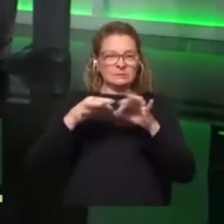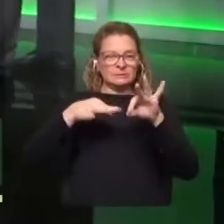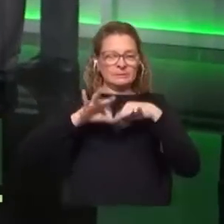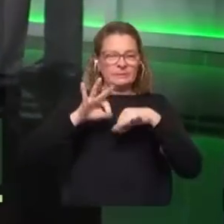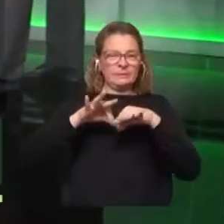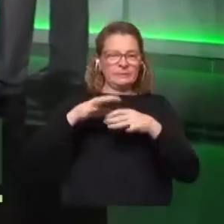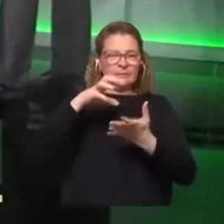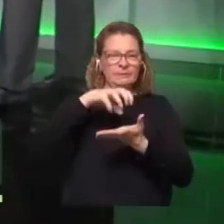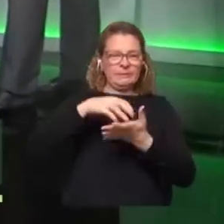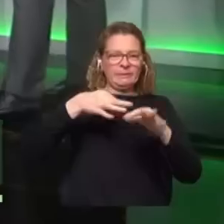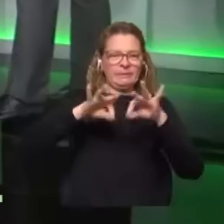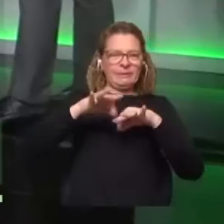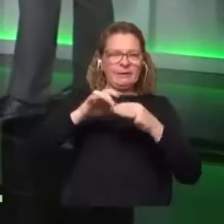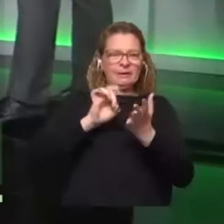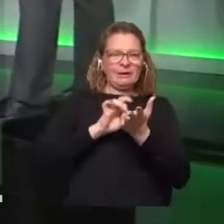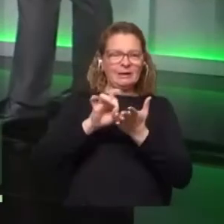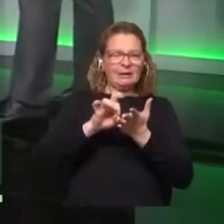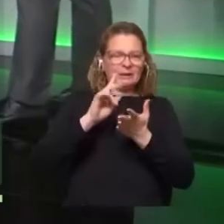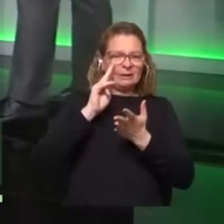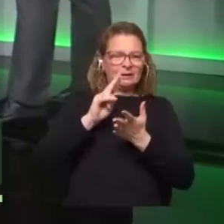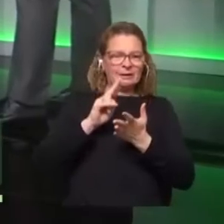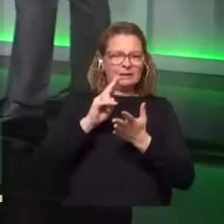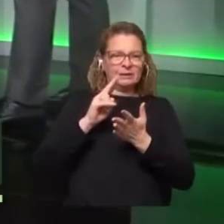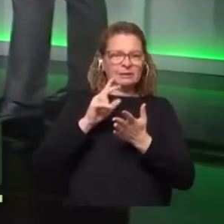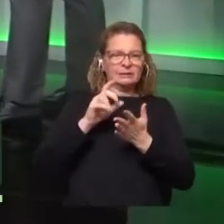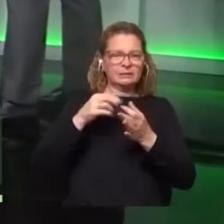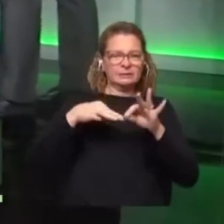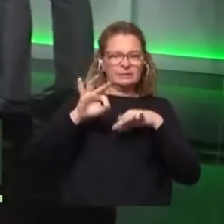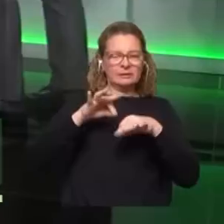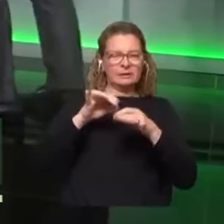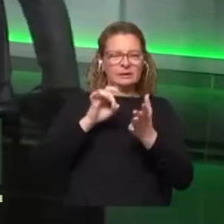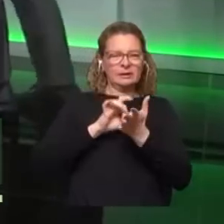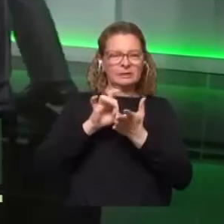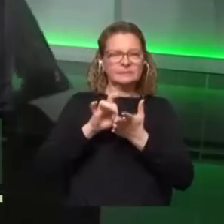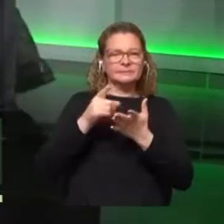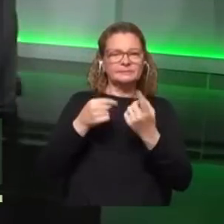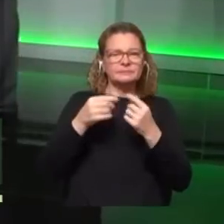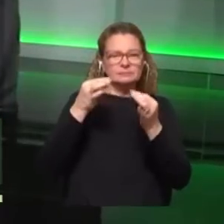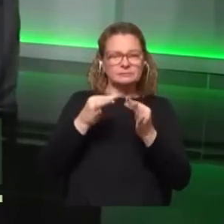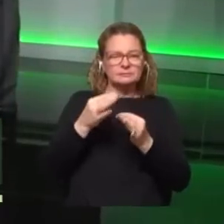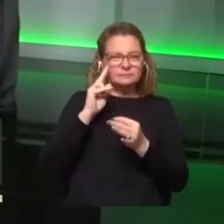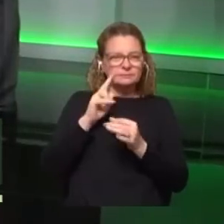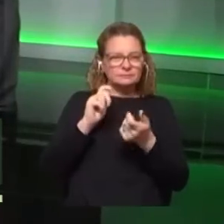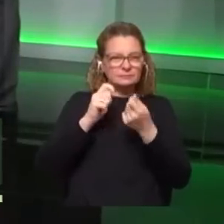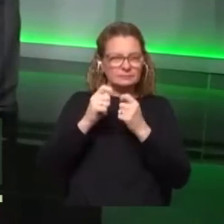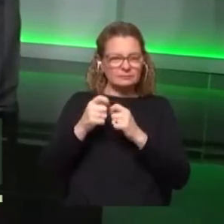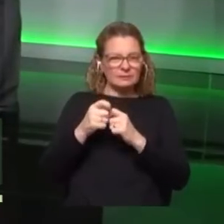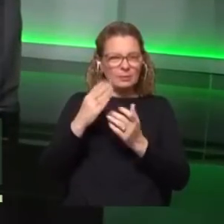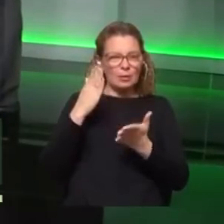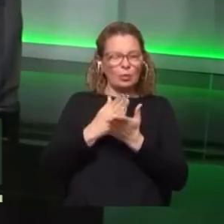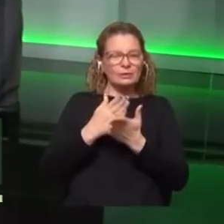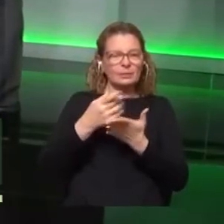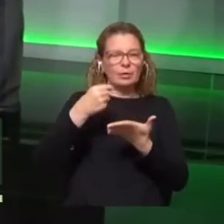del sector comercio y servicio acá estamos mirando el agregado que es comercio y de servicios y lo que estamos viendo Es justamente la variación que en este último dato